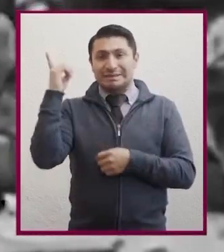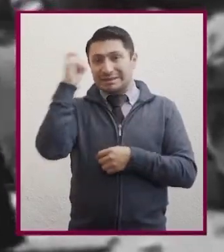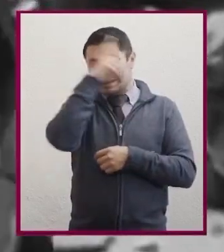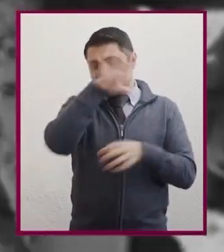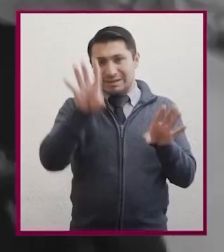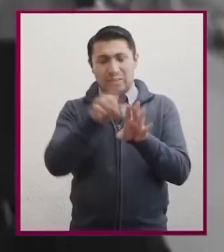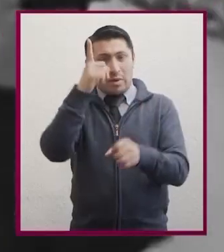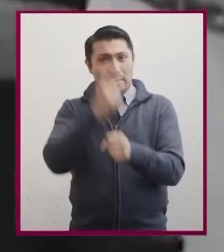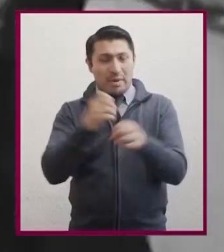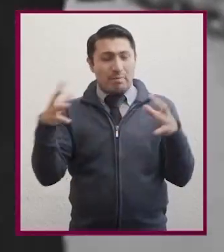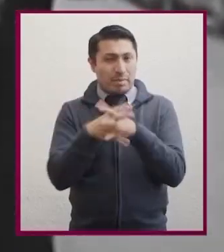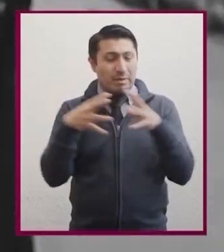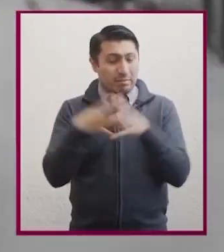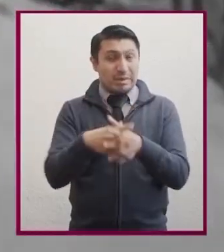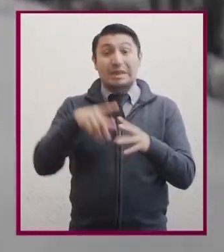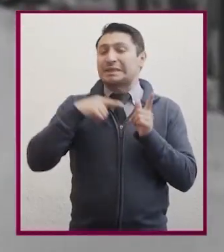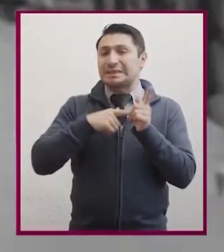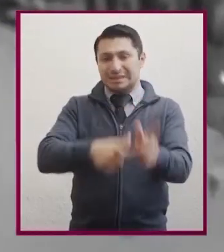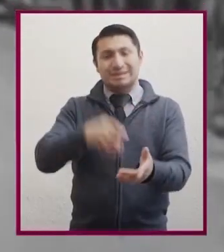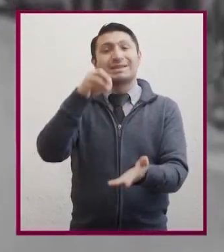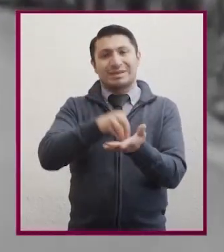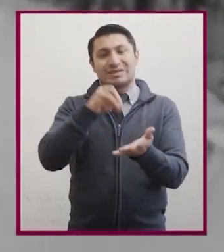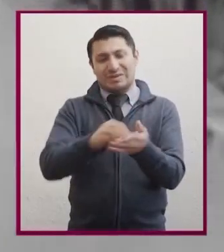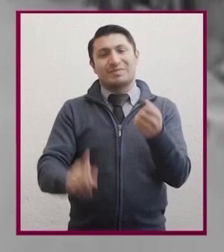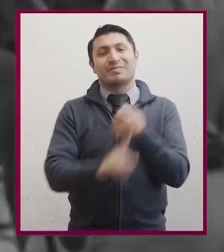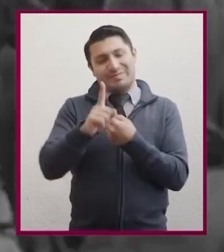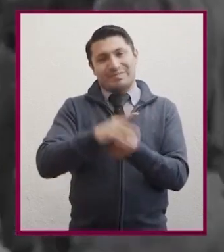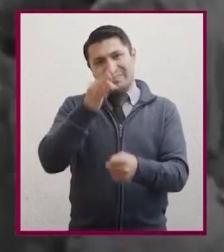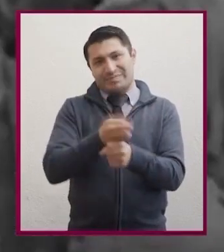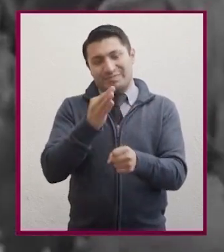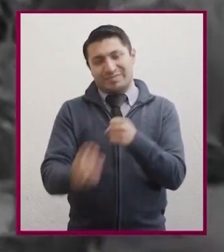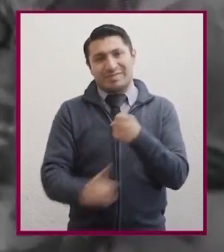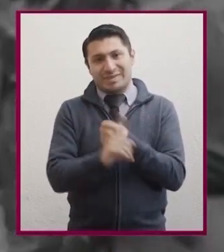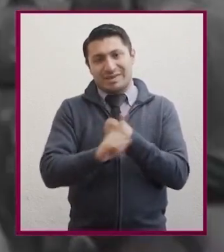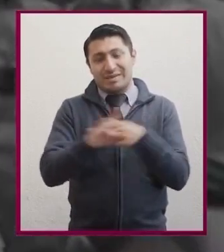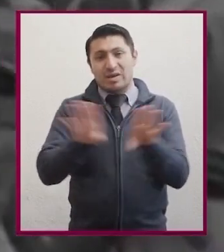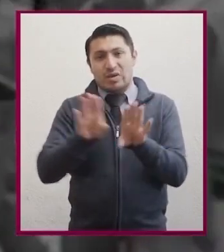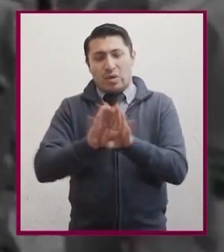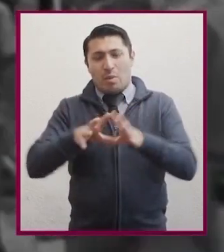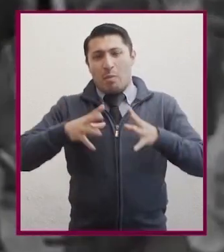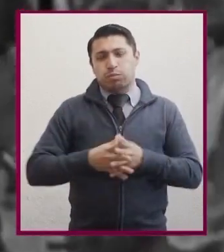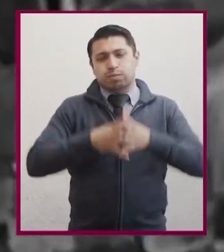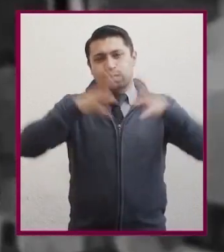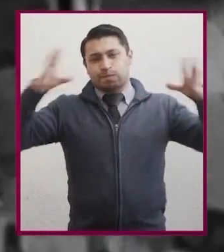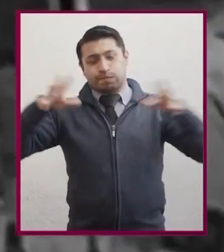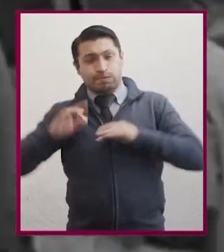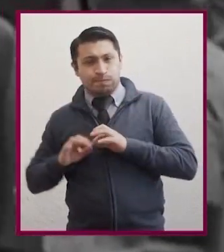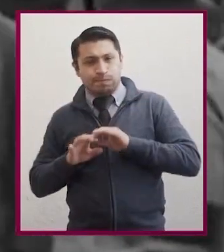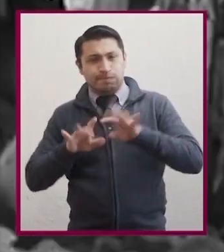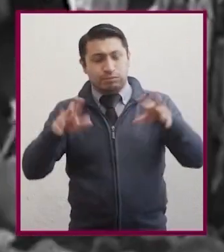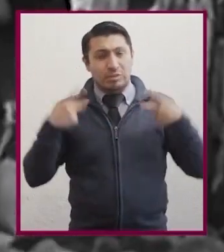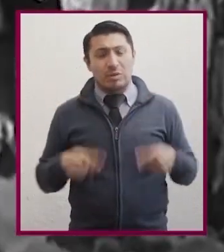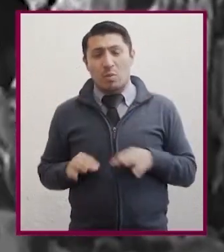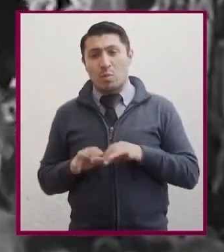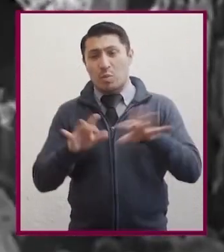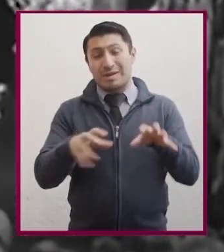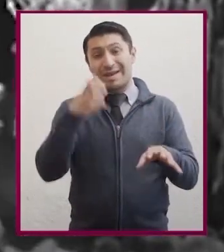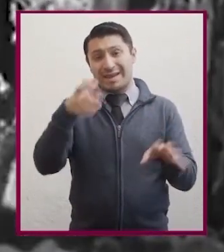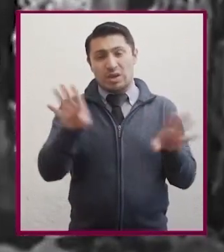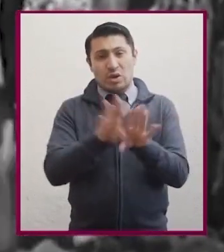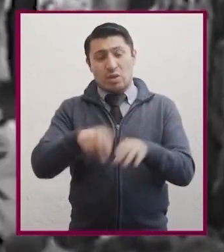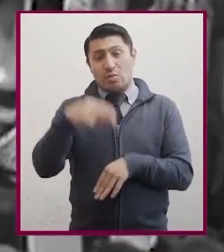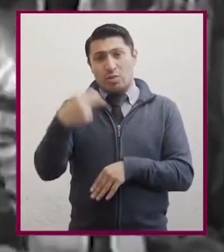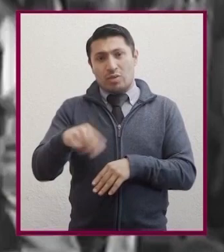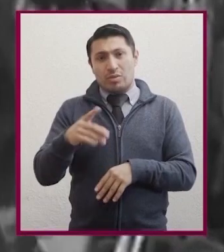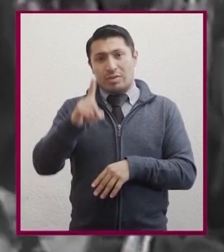dejó esta primera guerra, y sigue siendo un problema a la fecha, fue la enorme cantidad de desplazados. Este hecho se conoció como